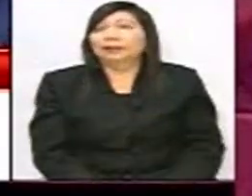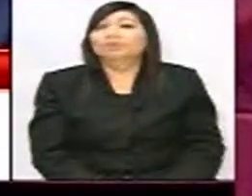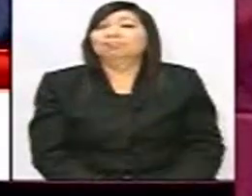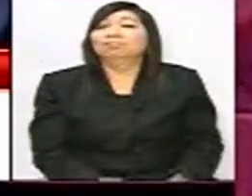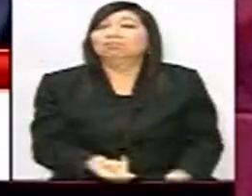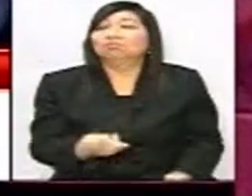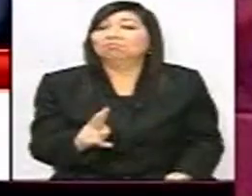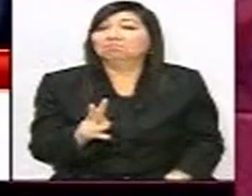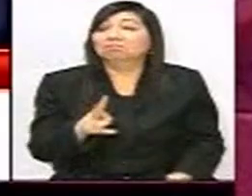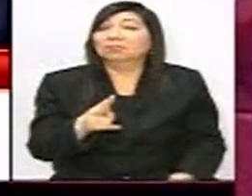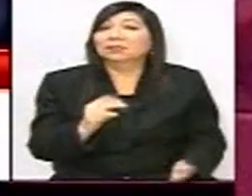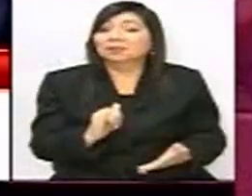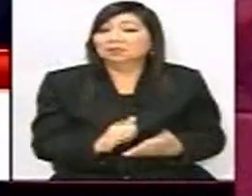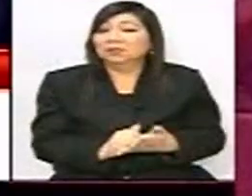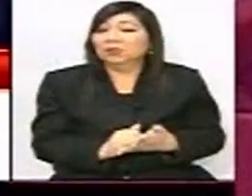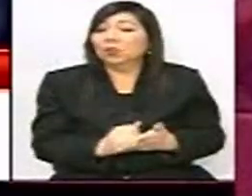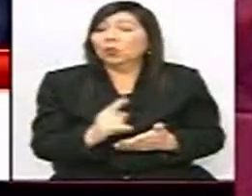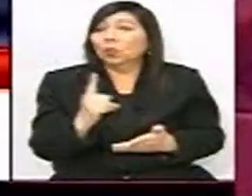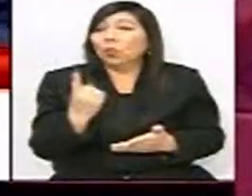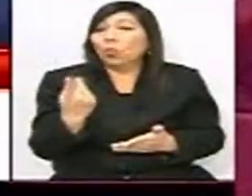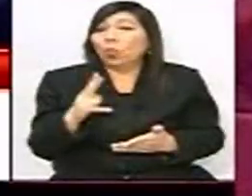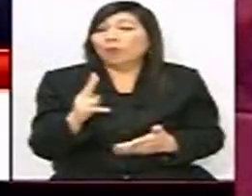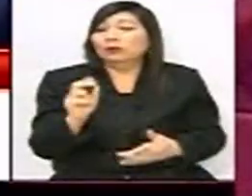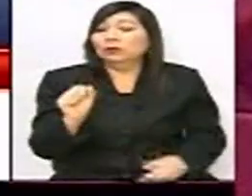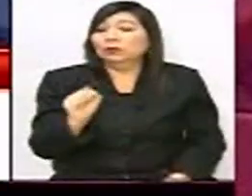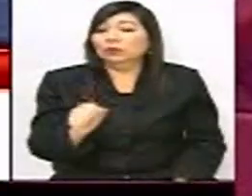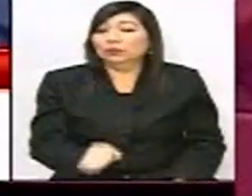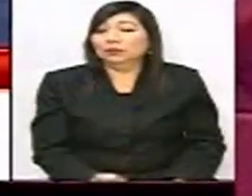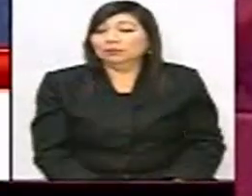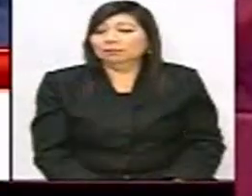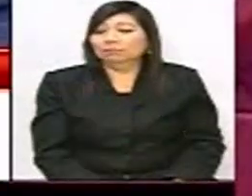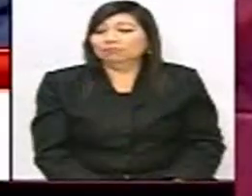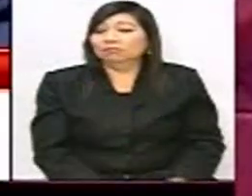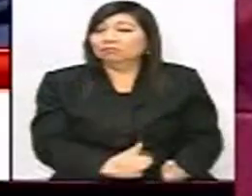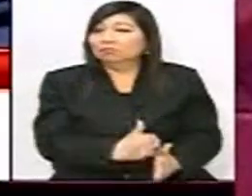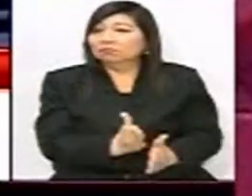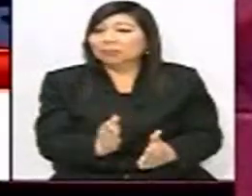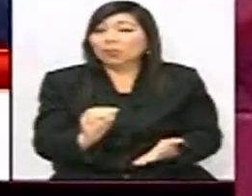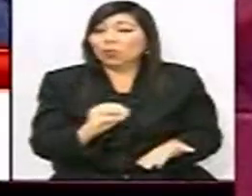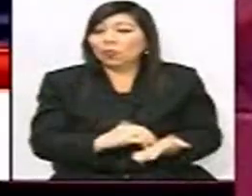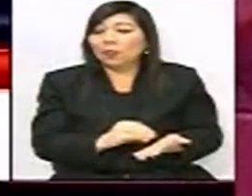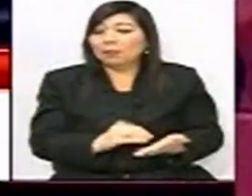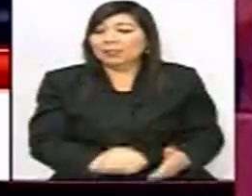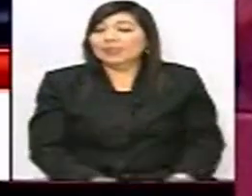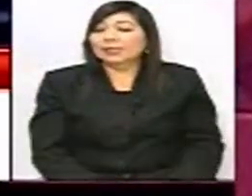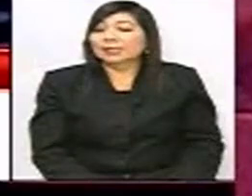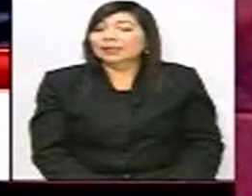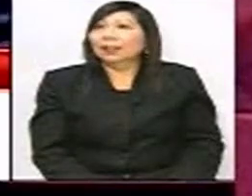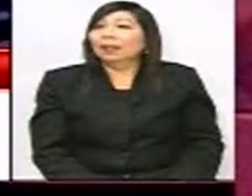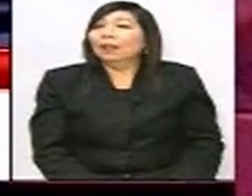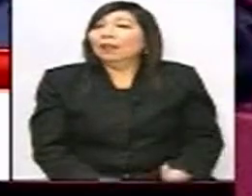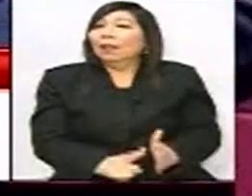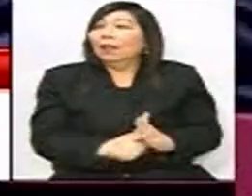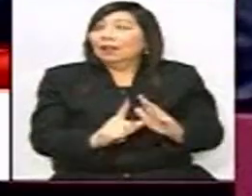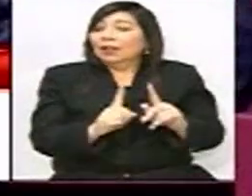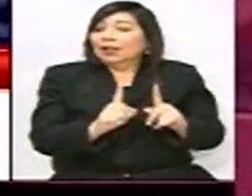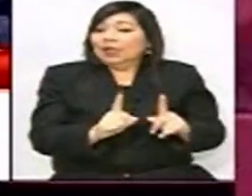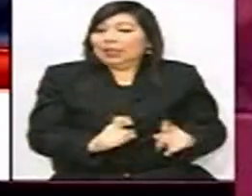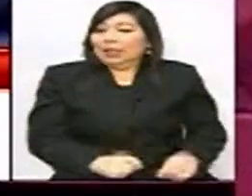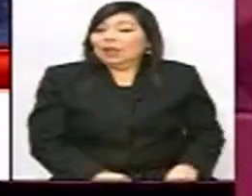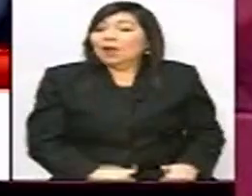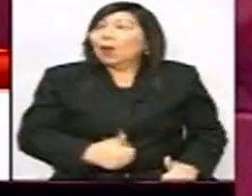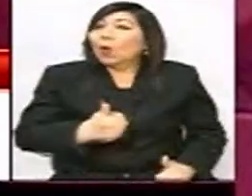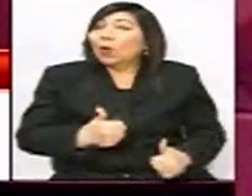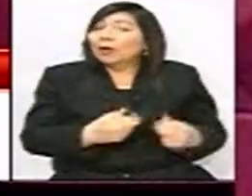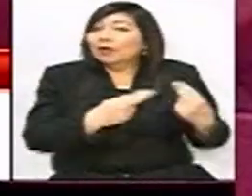decidieron incrementar el peaje fue de un nuevo sol, riesgo geológico y todo lo demás. Luego se nos ha preguntado, por ejemplo,